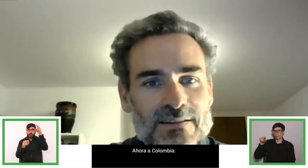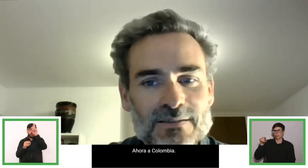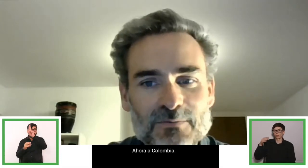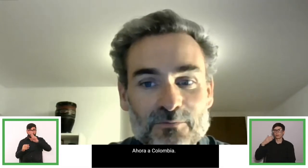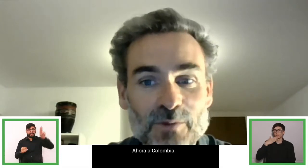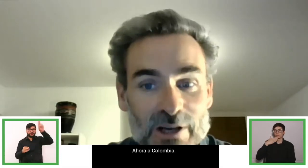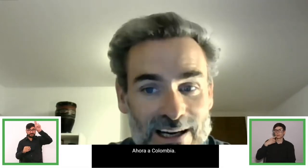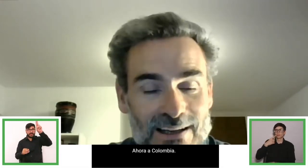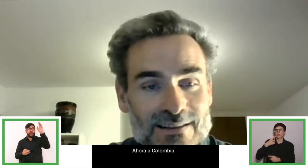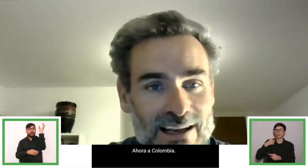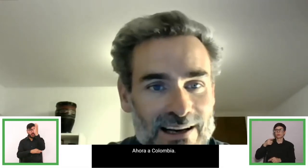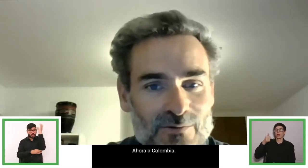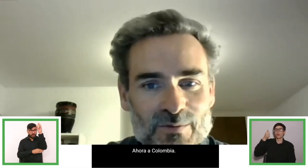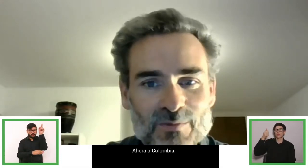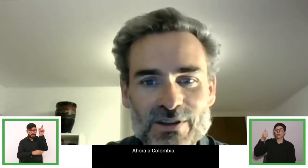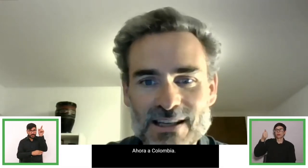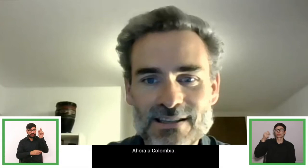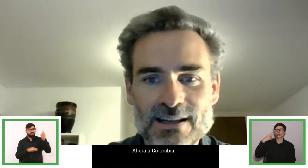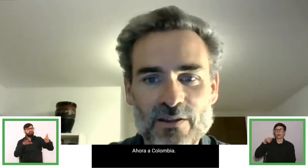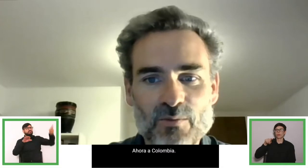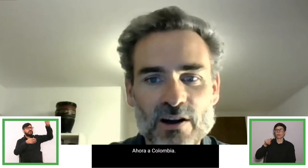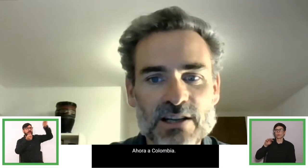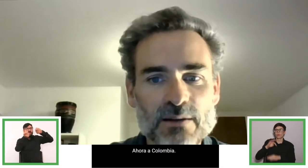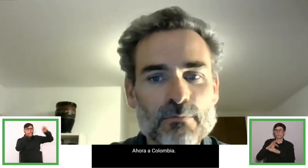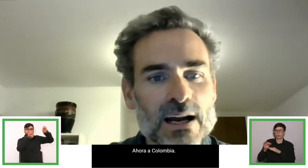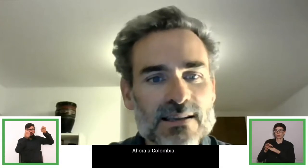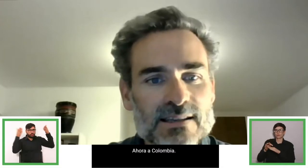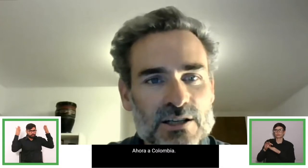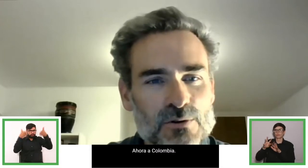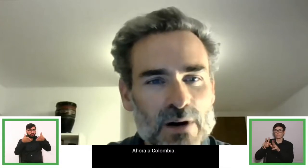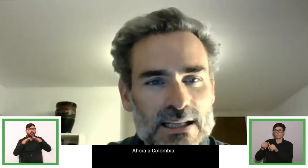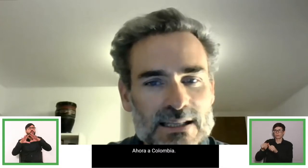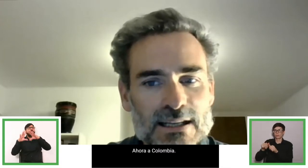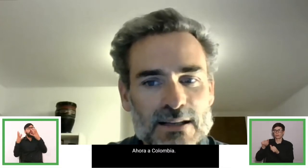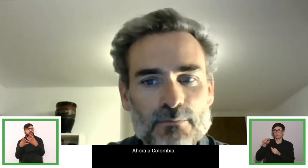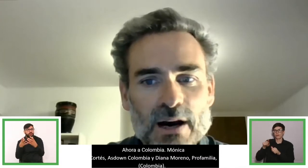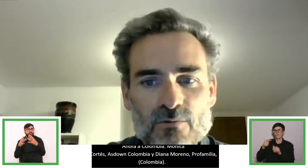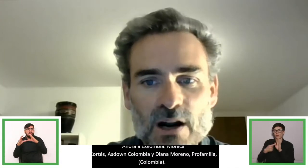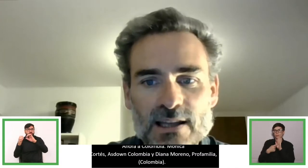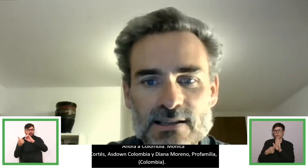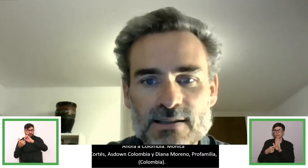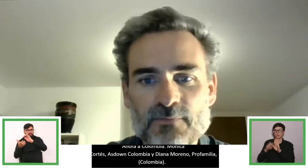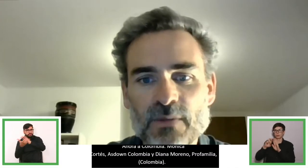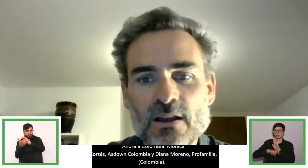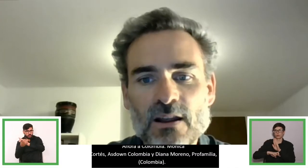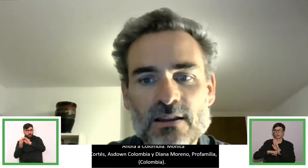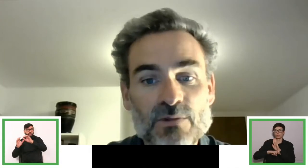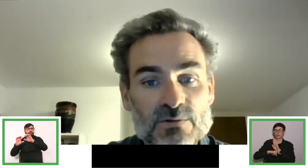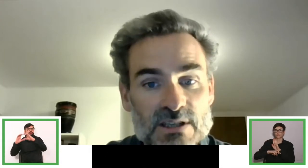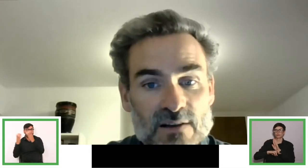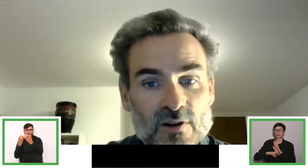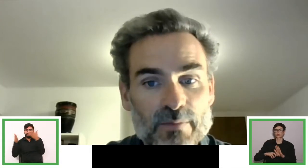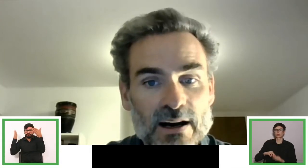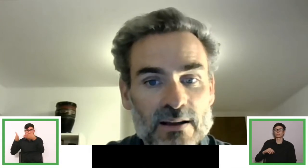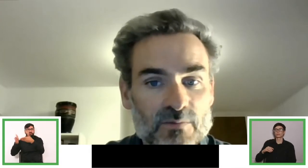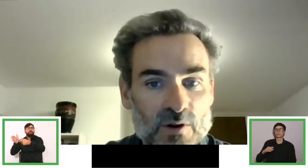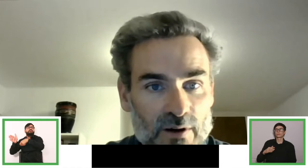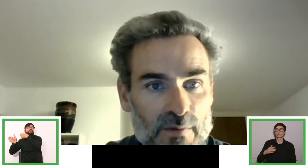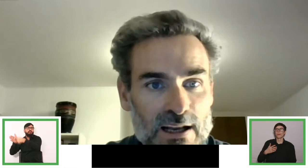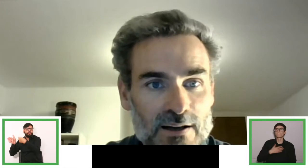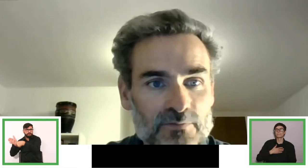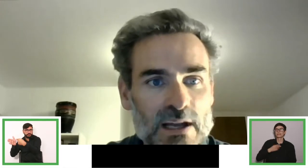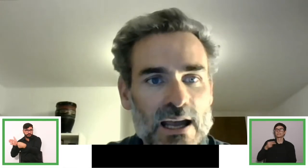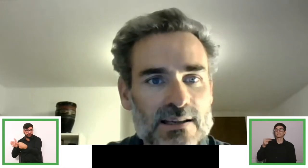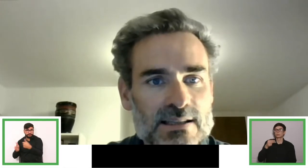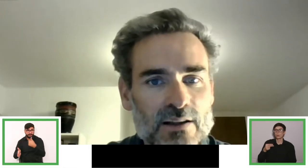de Advocacy en Profamilia. Mónica y Diana van a presentar el proyecto Mi Sexualidad, Mis Derechos, que